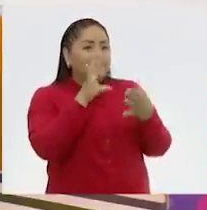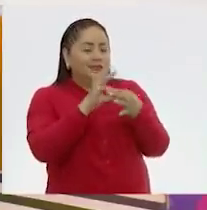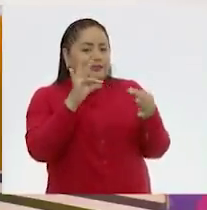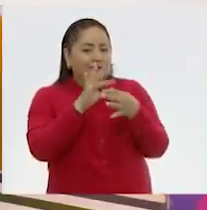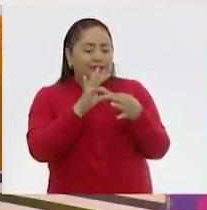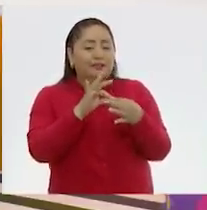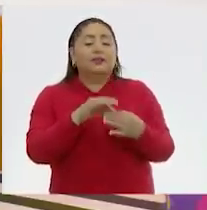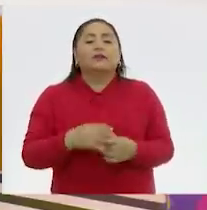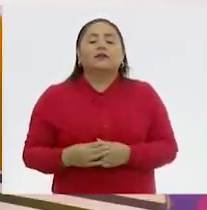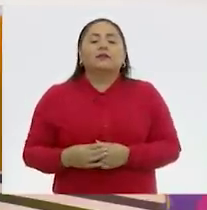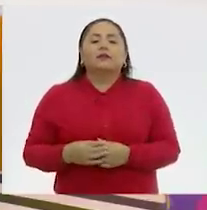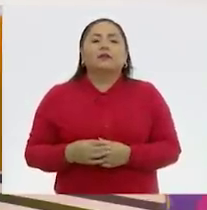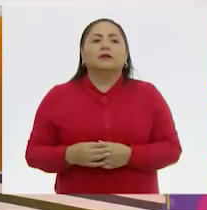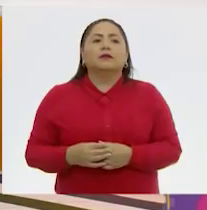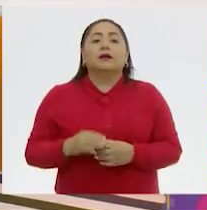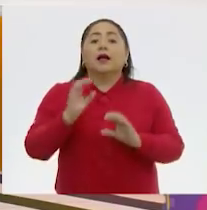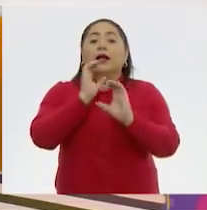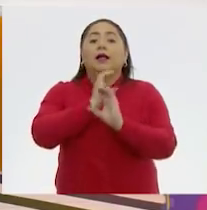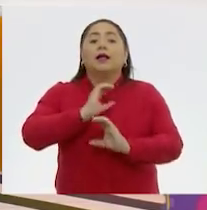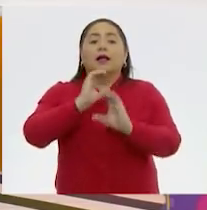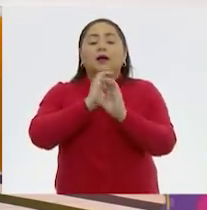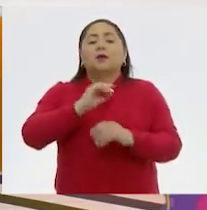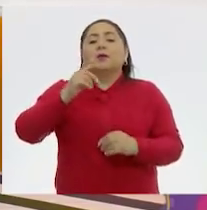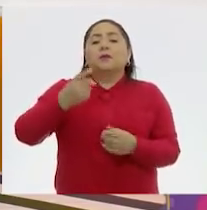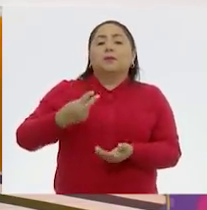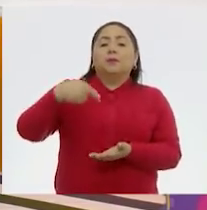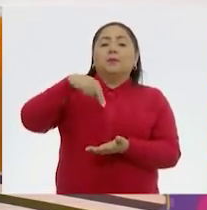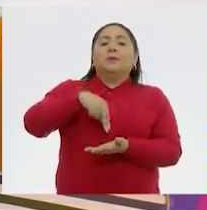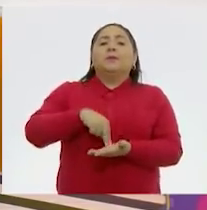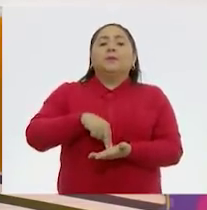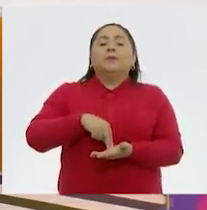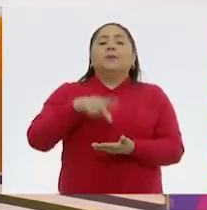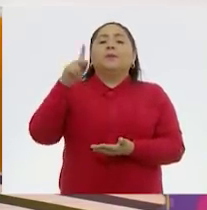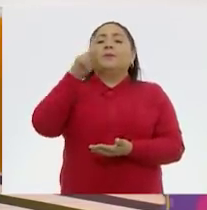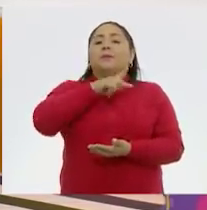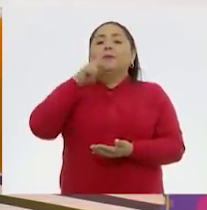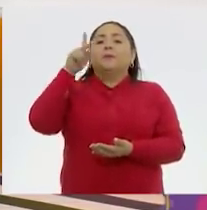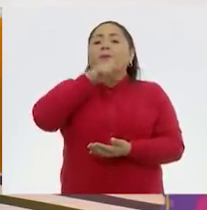la cuestión de cantar. Paramos y